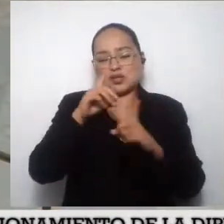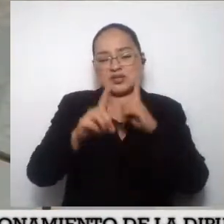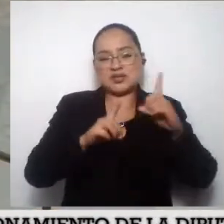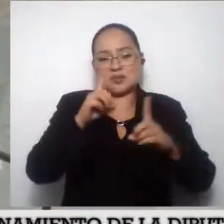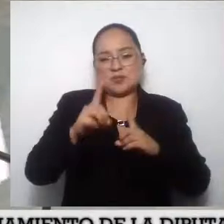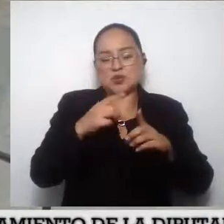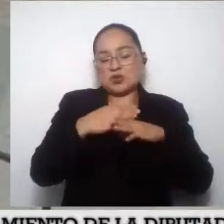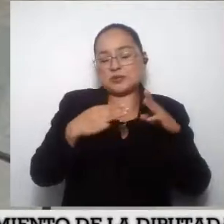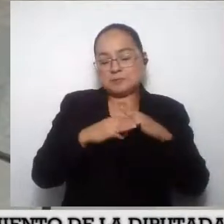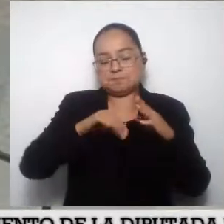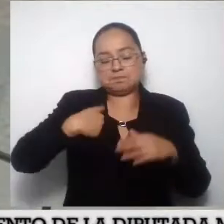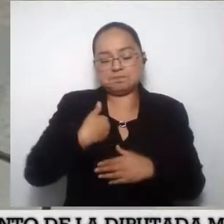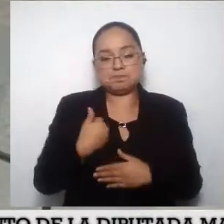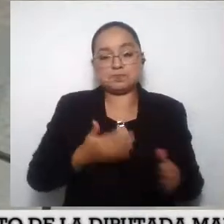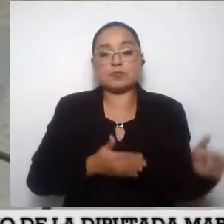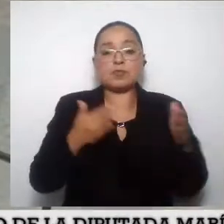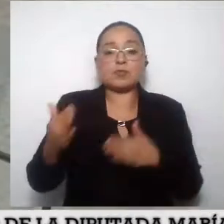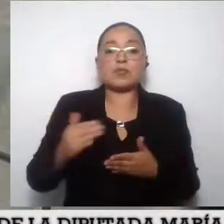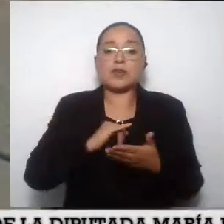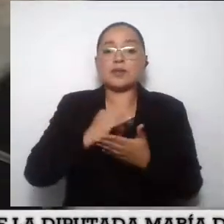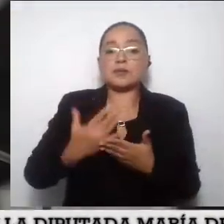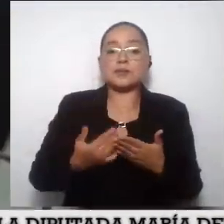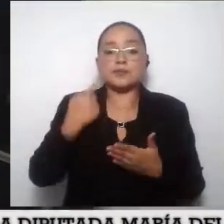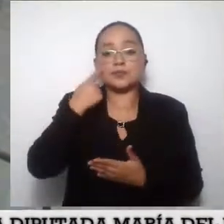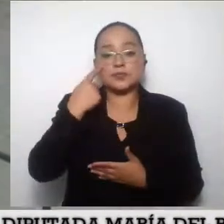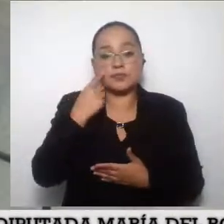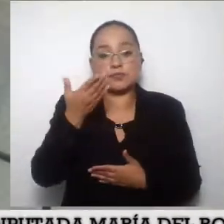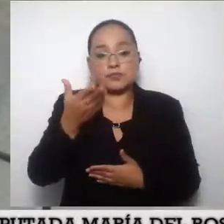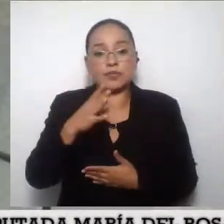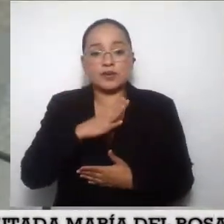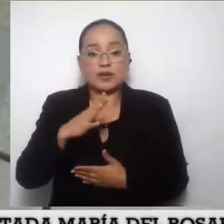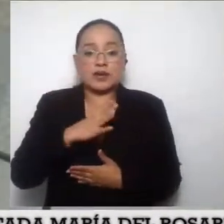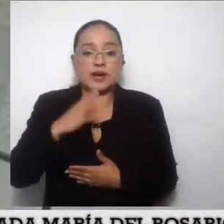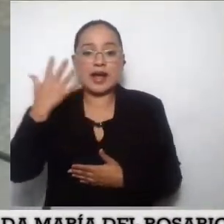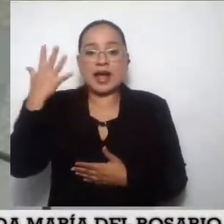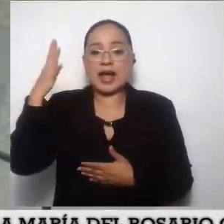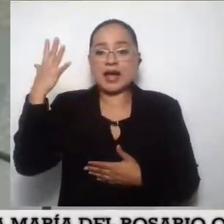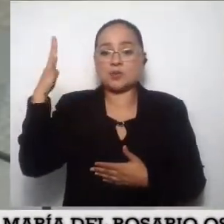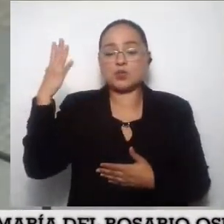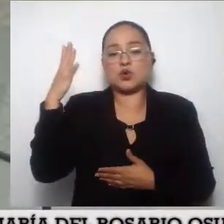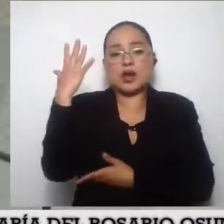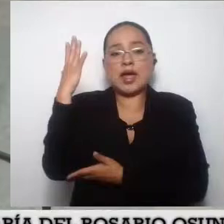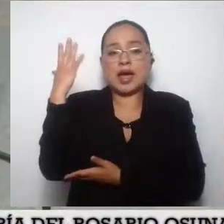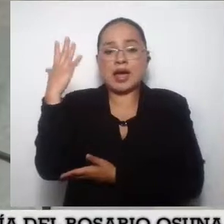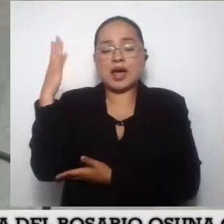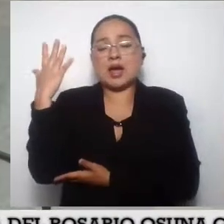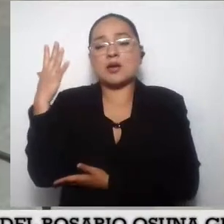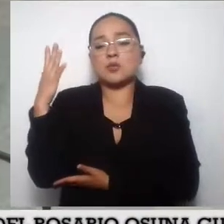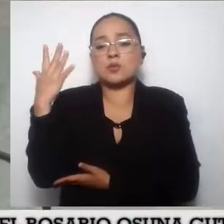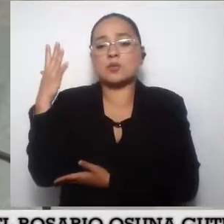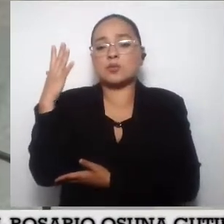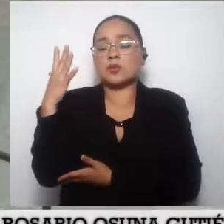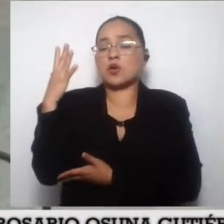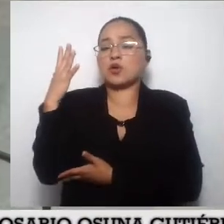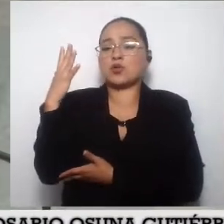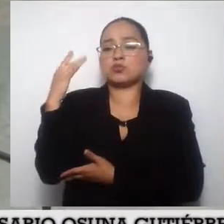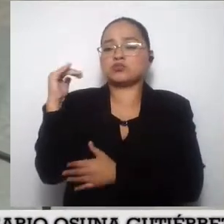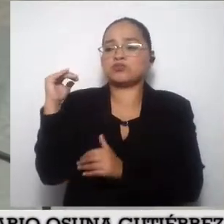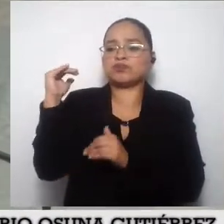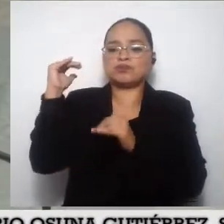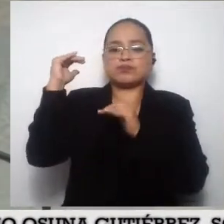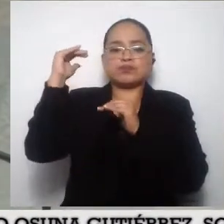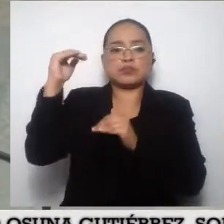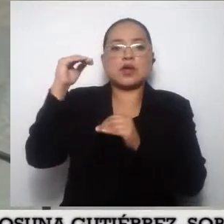En la siguiente imagen les presento cómo los árboles están crecidos y se necesita, desde luego, venir